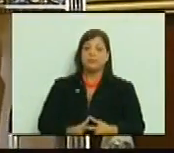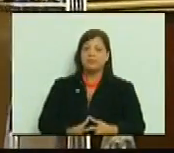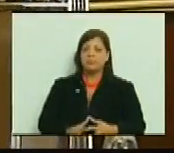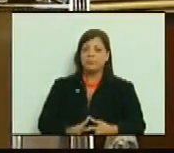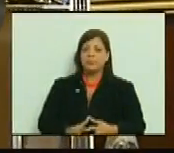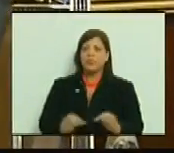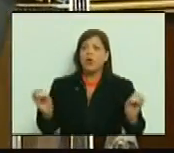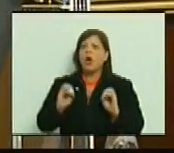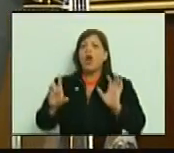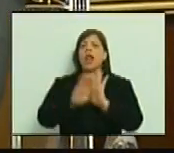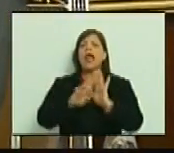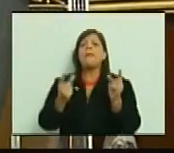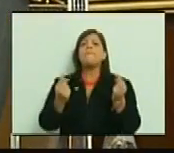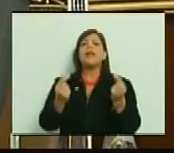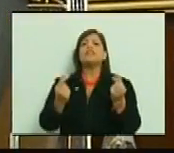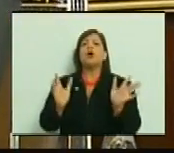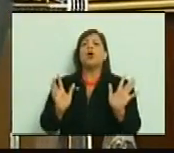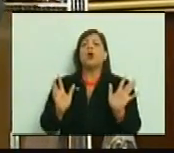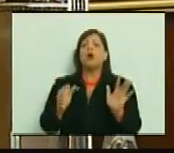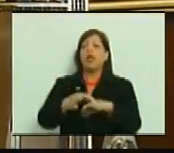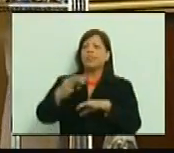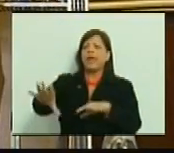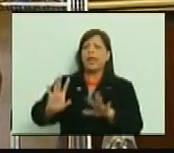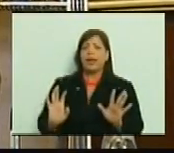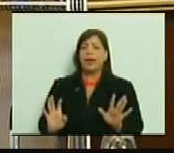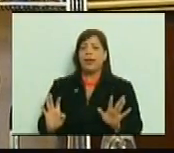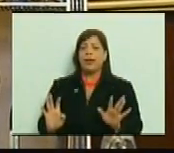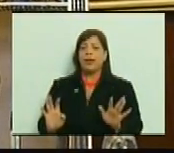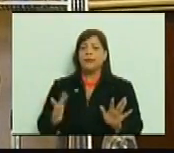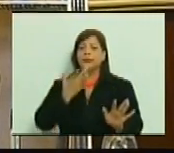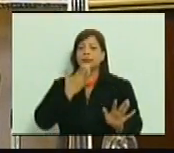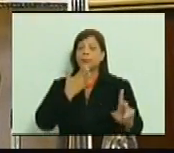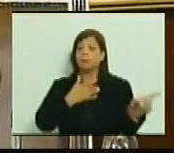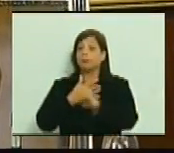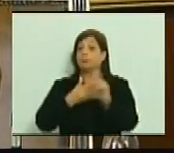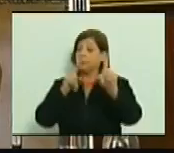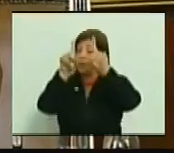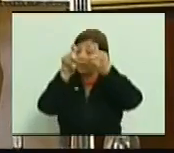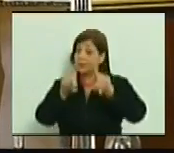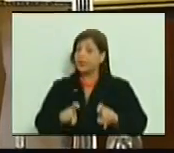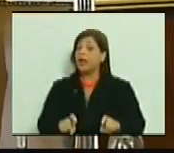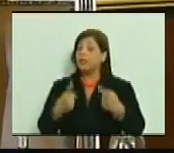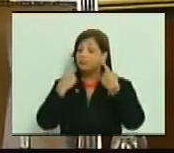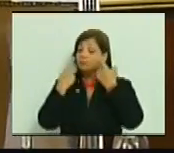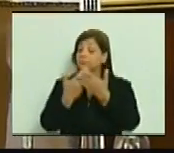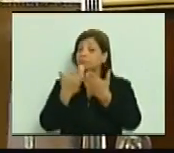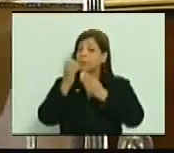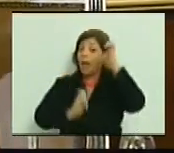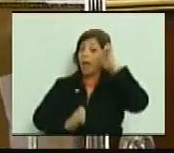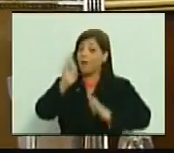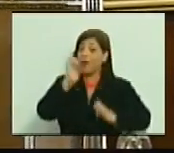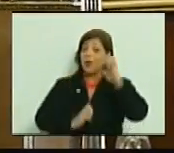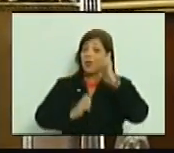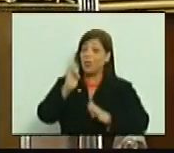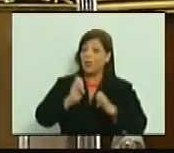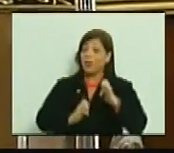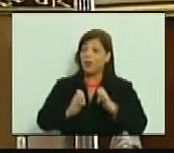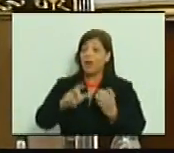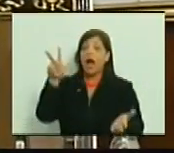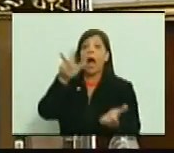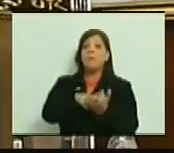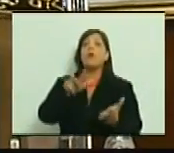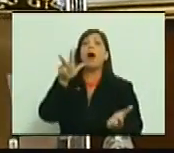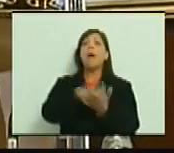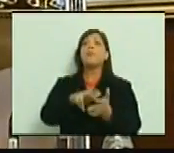¿O es que la ley de precios tal como está la vamos a dejar así? Hay que revisarla. No solamente vamos a aprobar las leyes